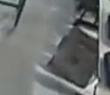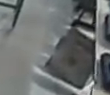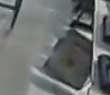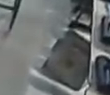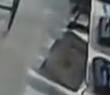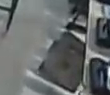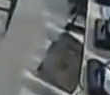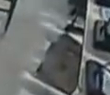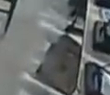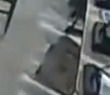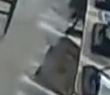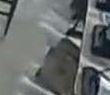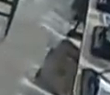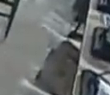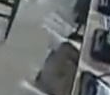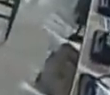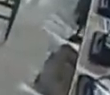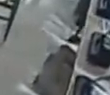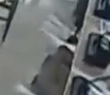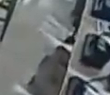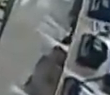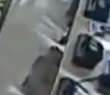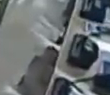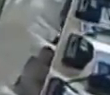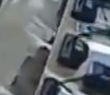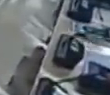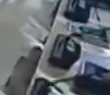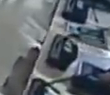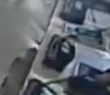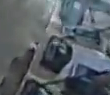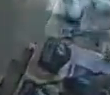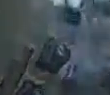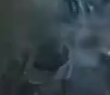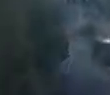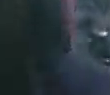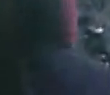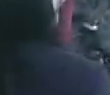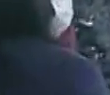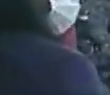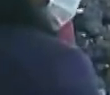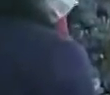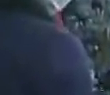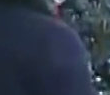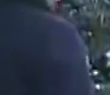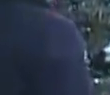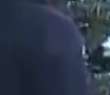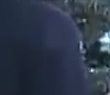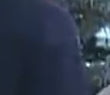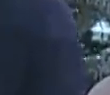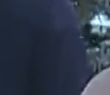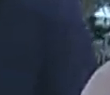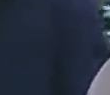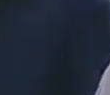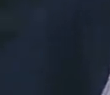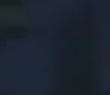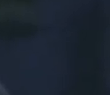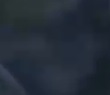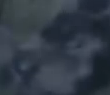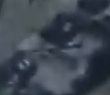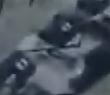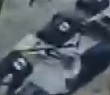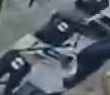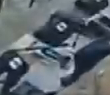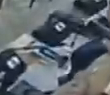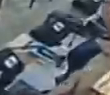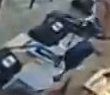para ir fortaleciendo todas las políticas de protección social, las políticas públicas, ir directamente a lo que es la solución